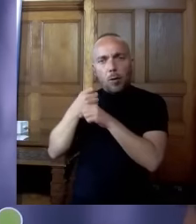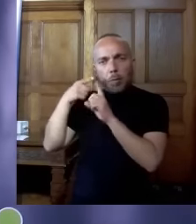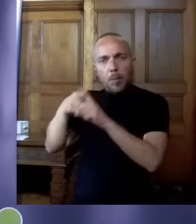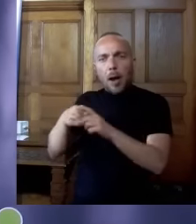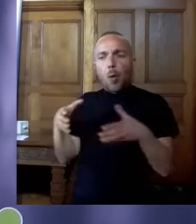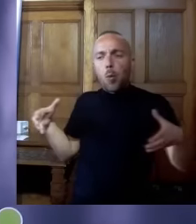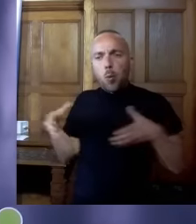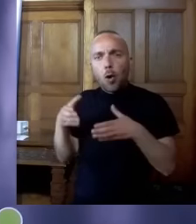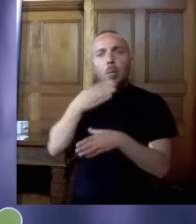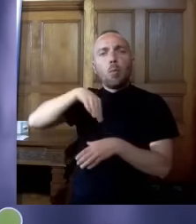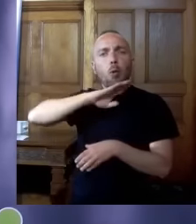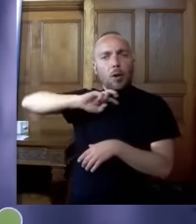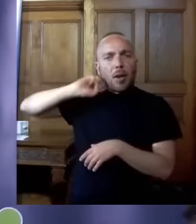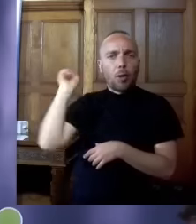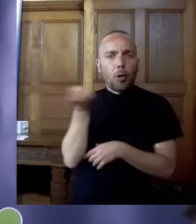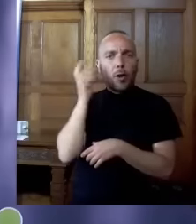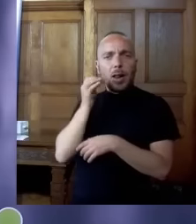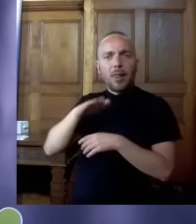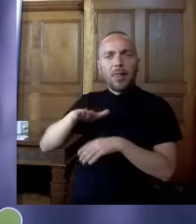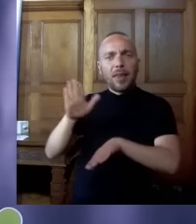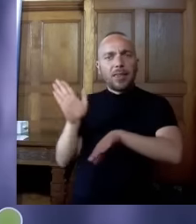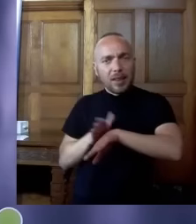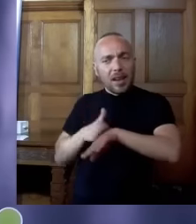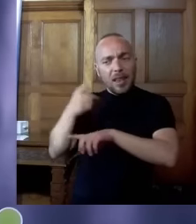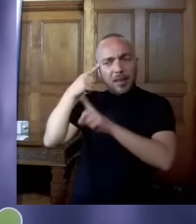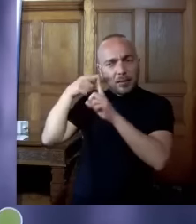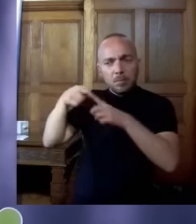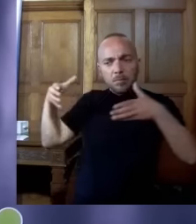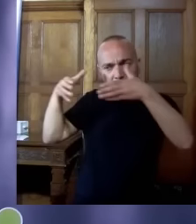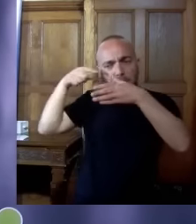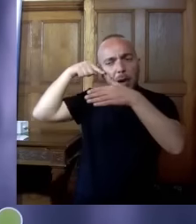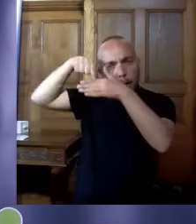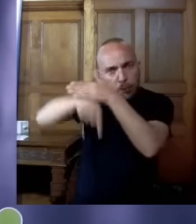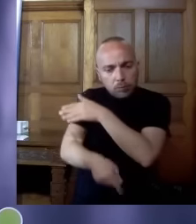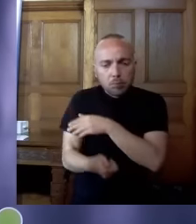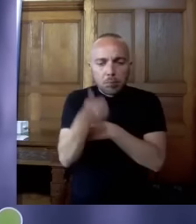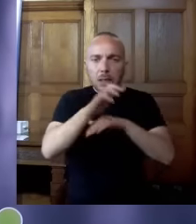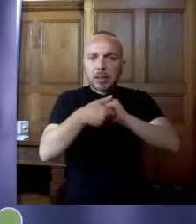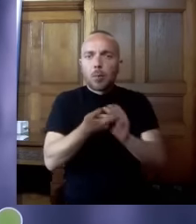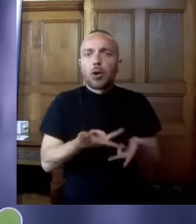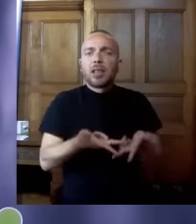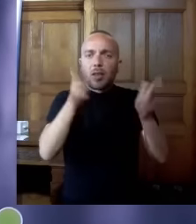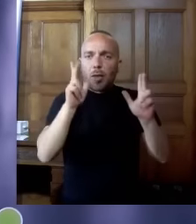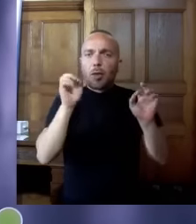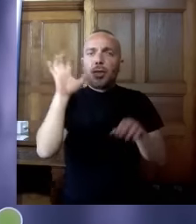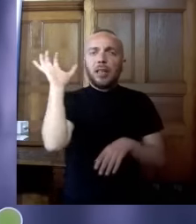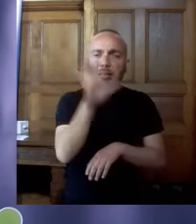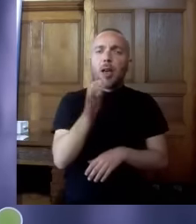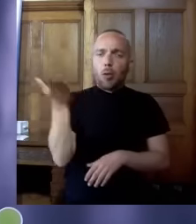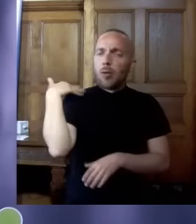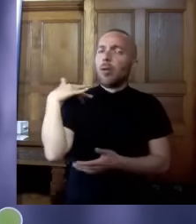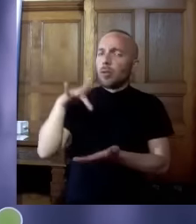de izquierdas que nos permitiera avanzar y profundizar en la democratización del Estado eso es lo que hizo